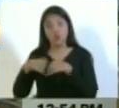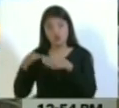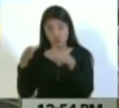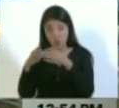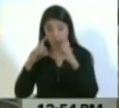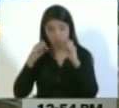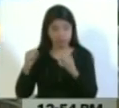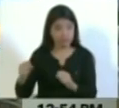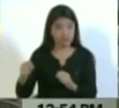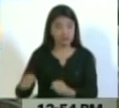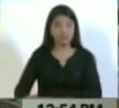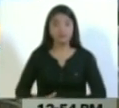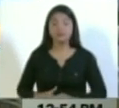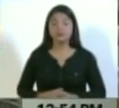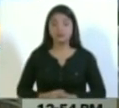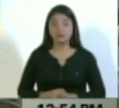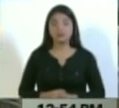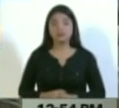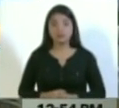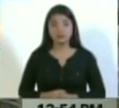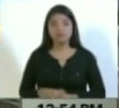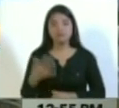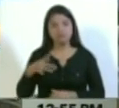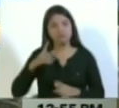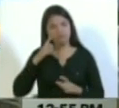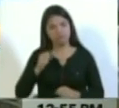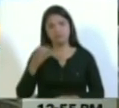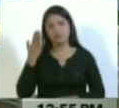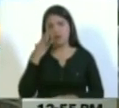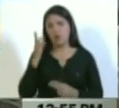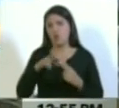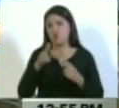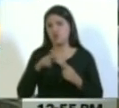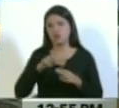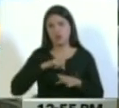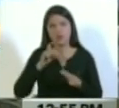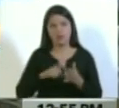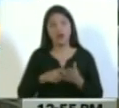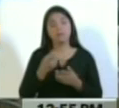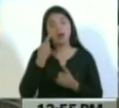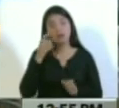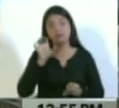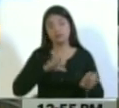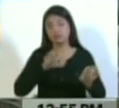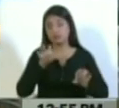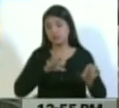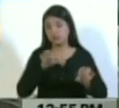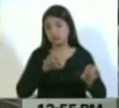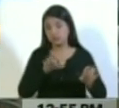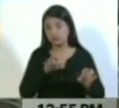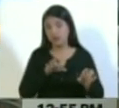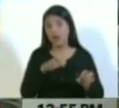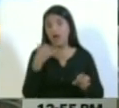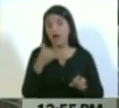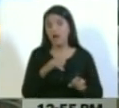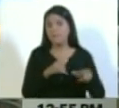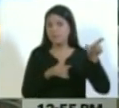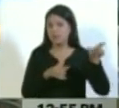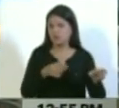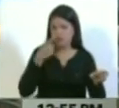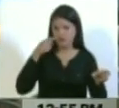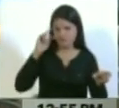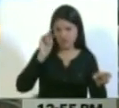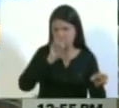alto contenido y conocimiento en materia tributaria, va a revisar el que haga alto depósito, que no